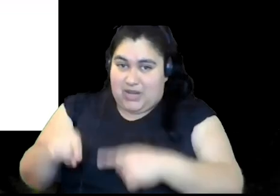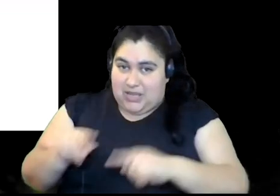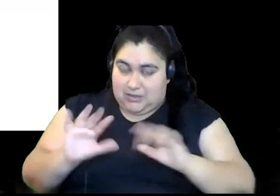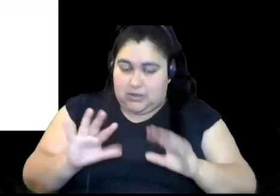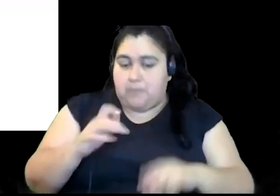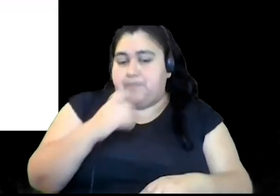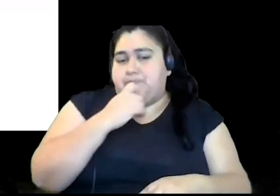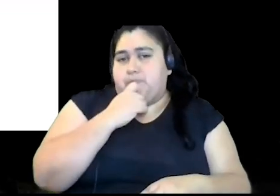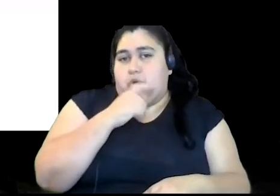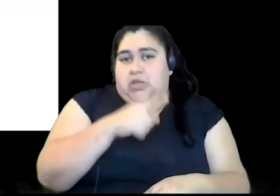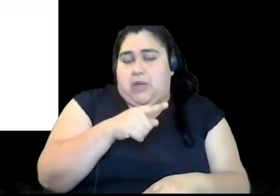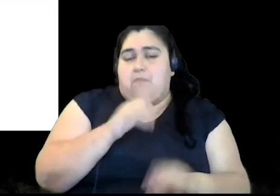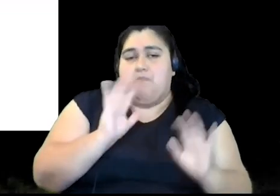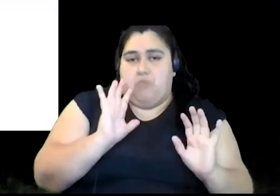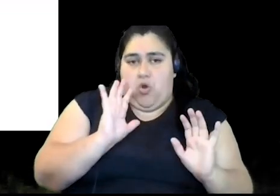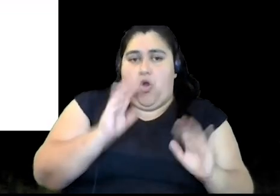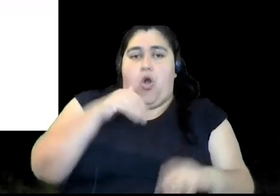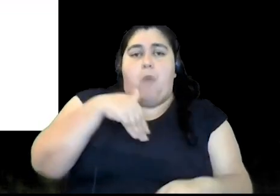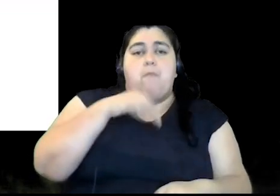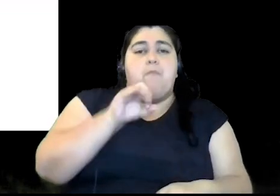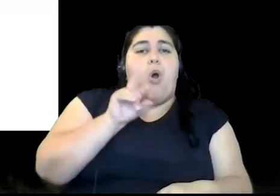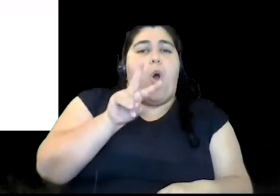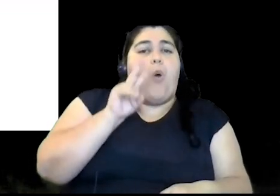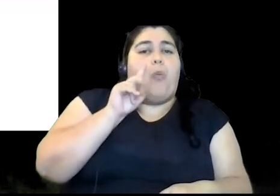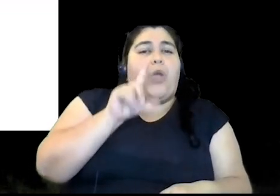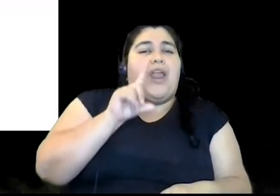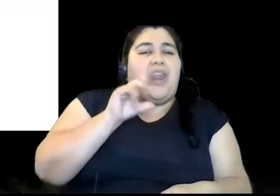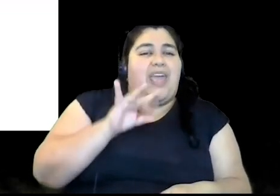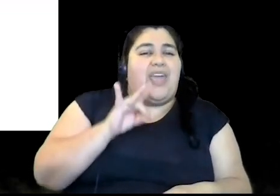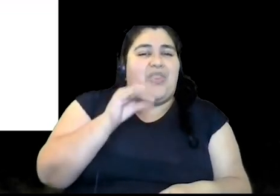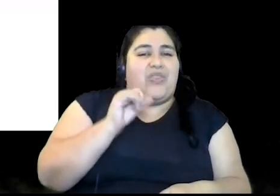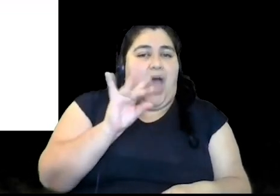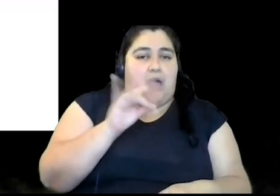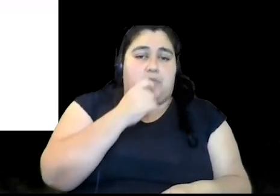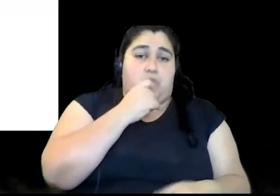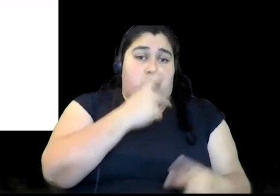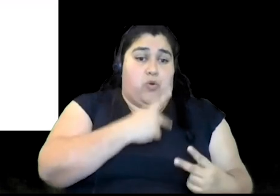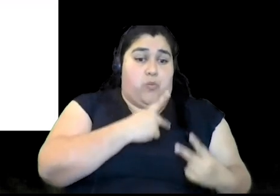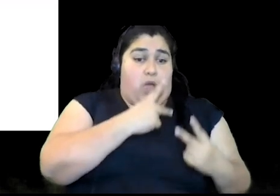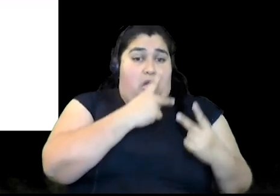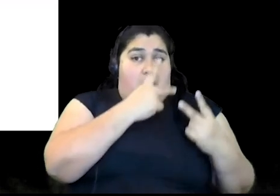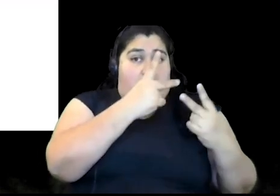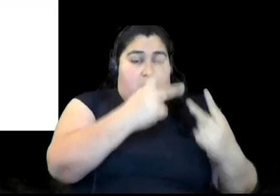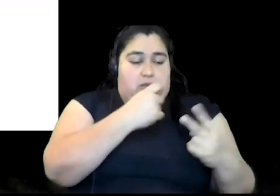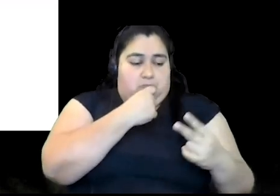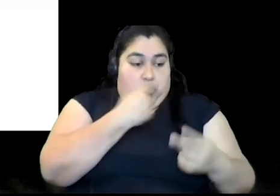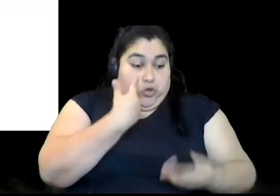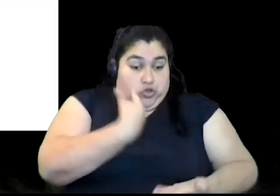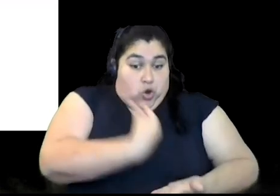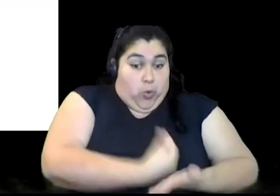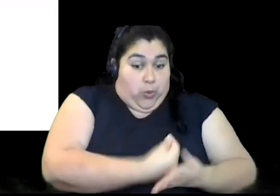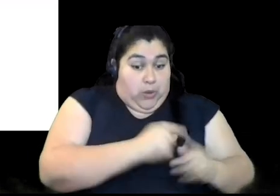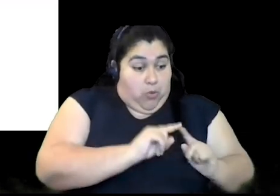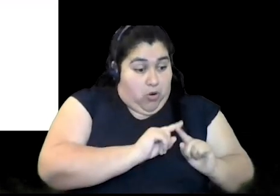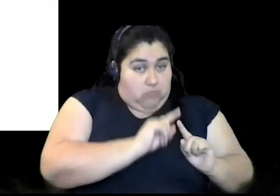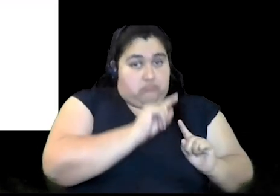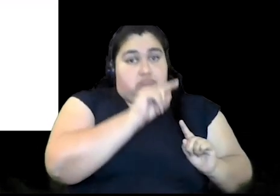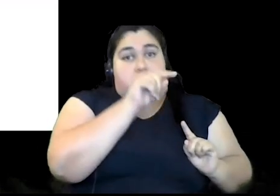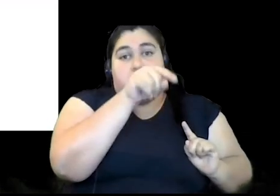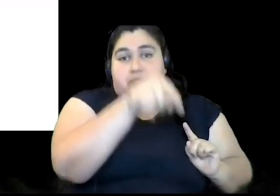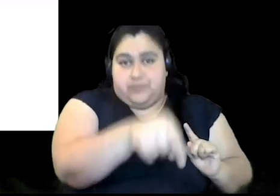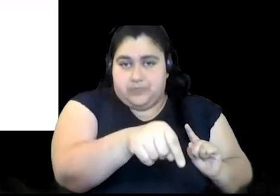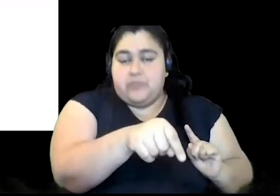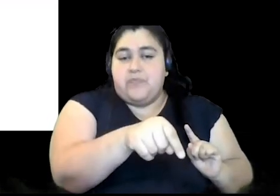digamos, viajar a más de 50 kilómetros del lugar de residencia, el lugar de donde viven y